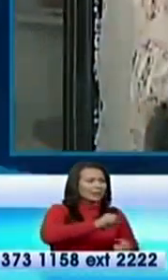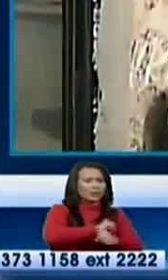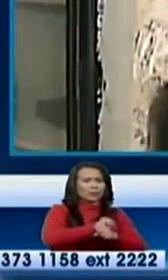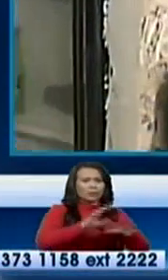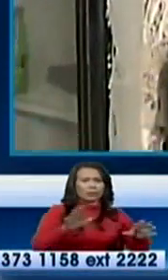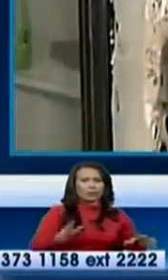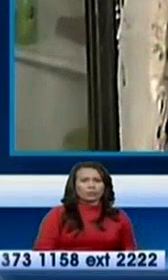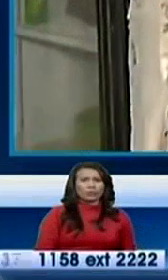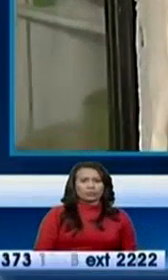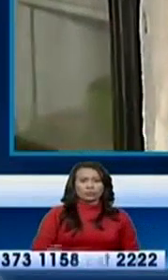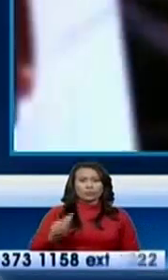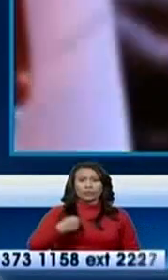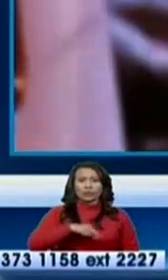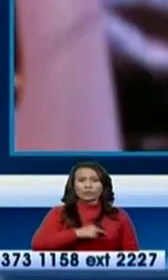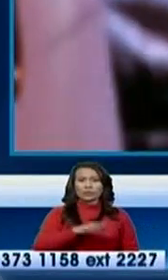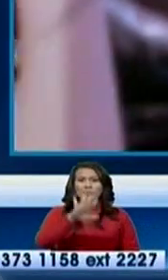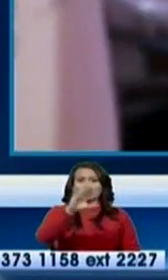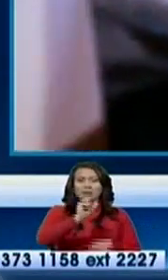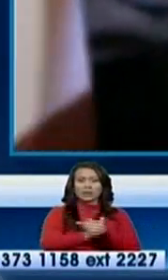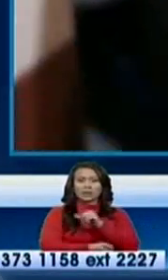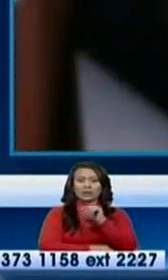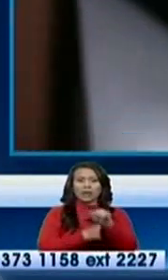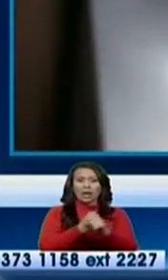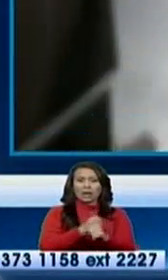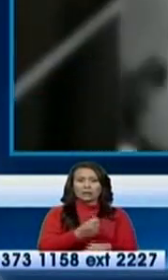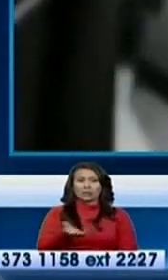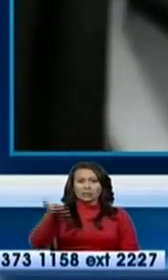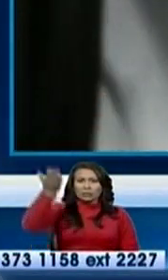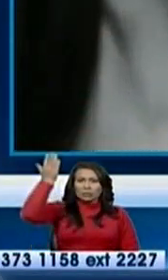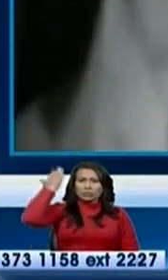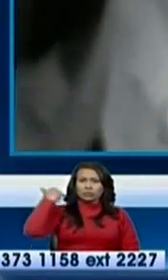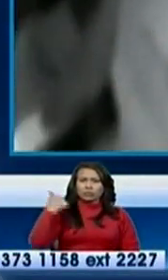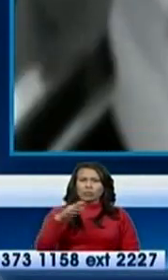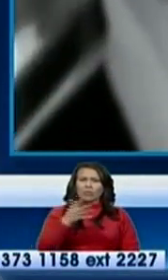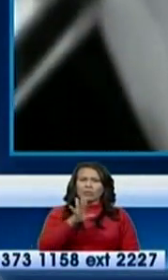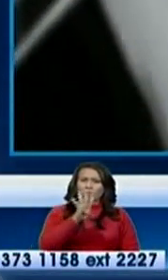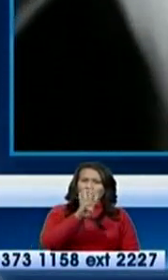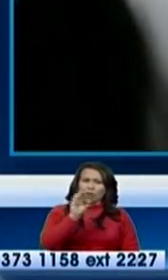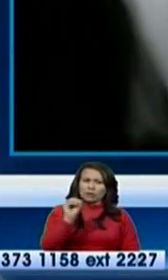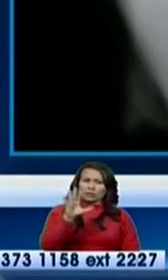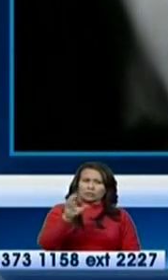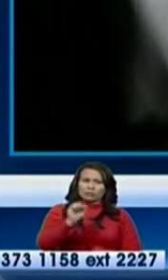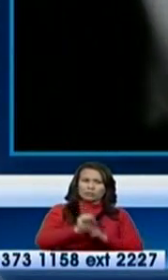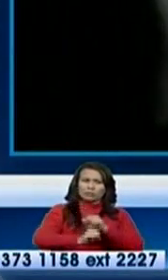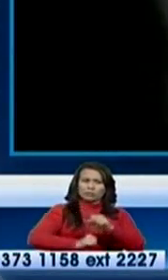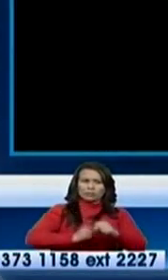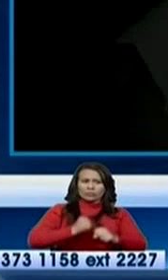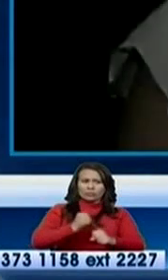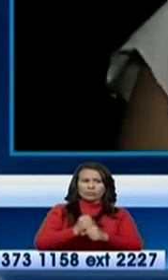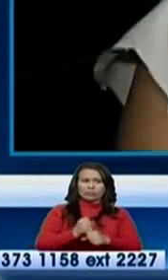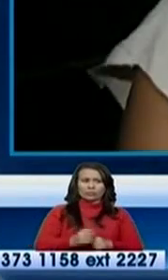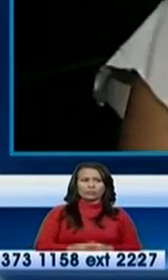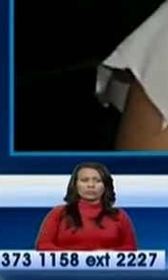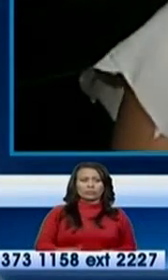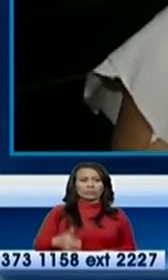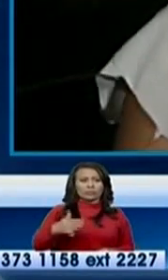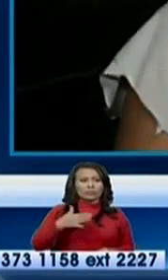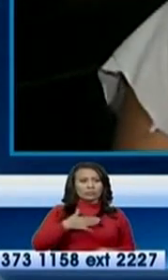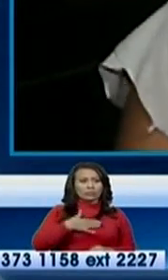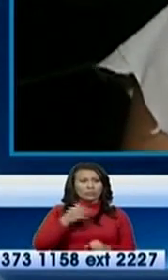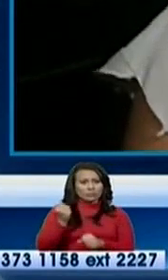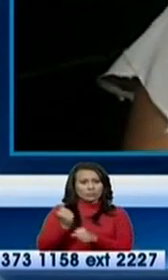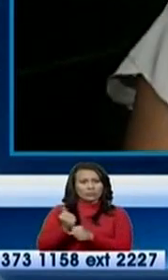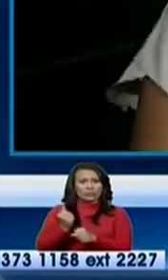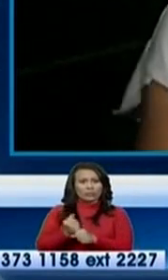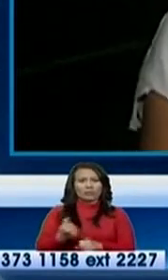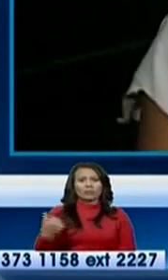no es que lo estamos usando hace 5, 10 años, quizá 30, 40 o 50 años. Por lo menos en mi carrera periodística tengo casi